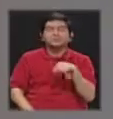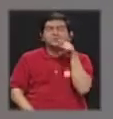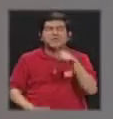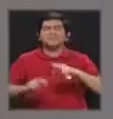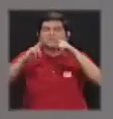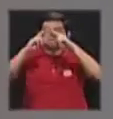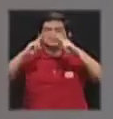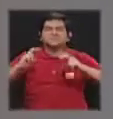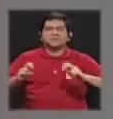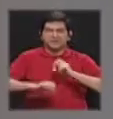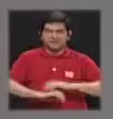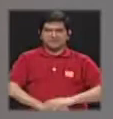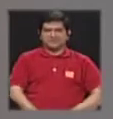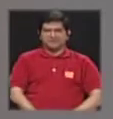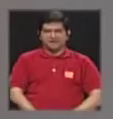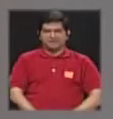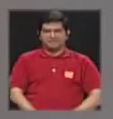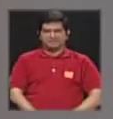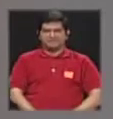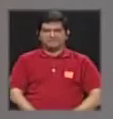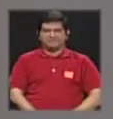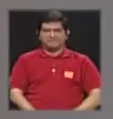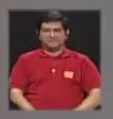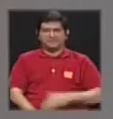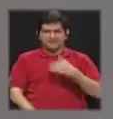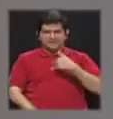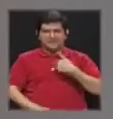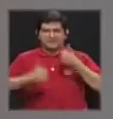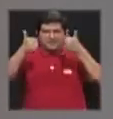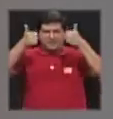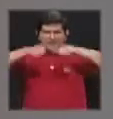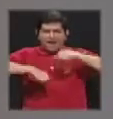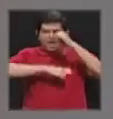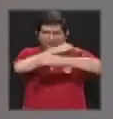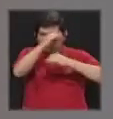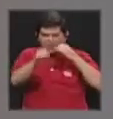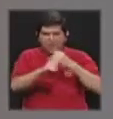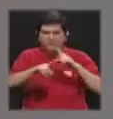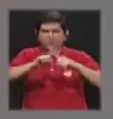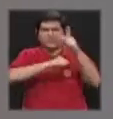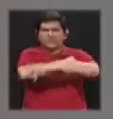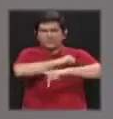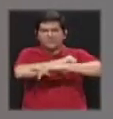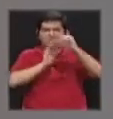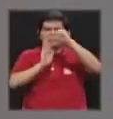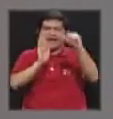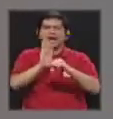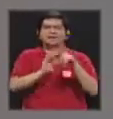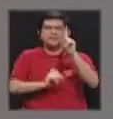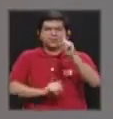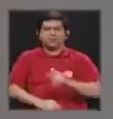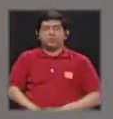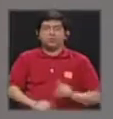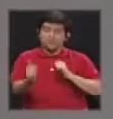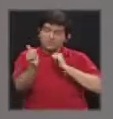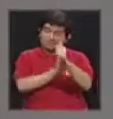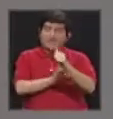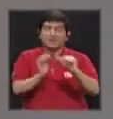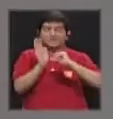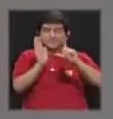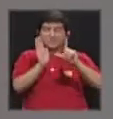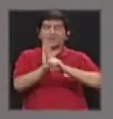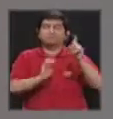esto. Viene un convenio internacional entre países, que es el artículo 1, que tiene que pasar por la Asamblea